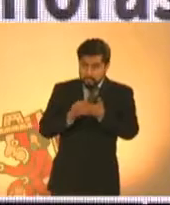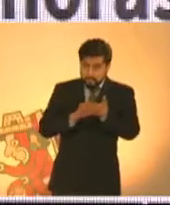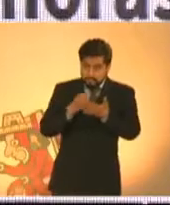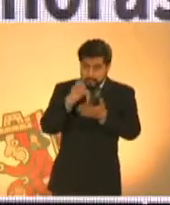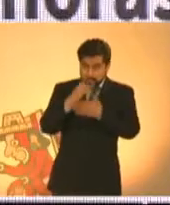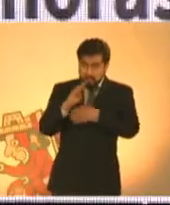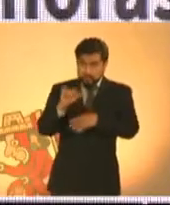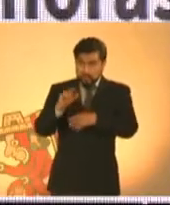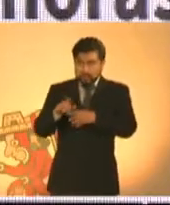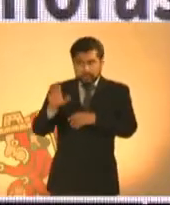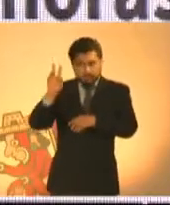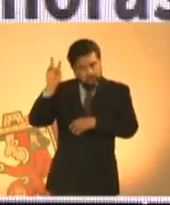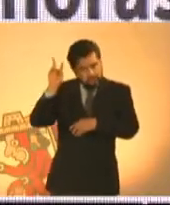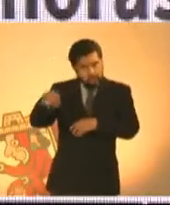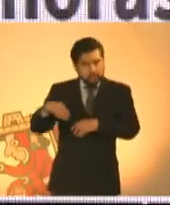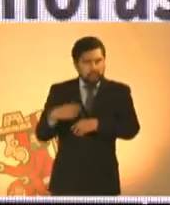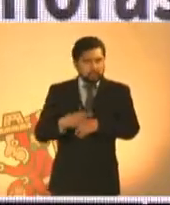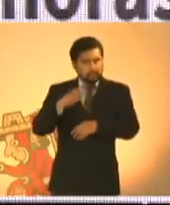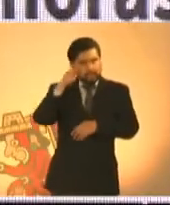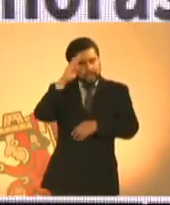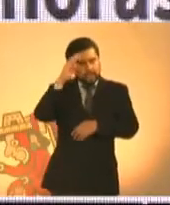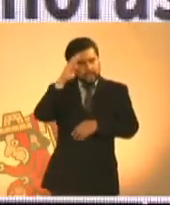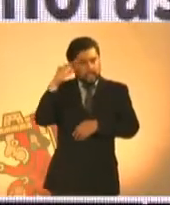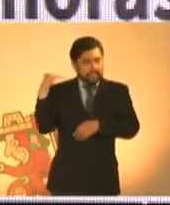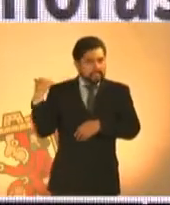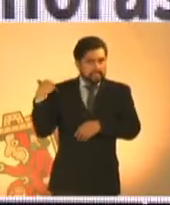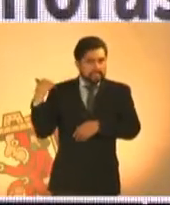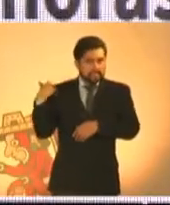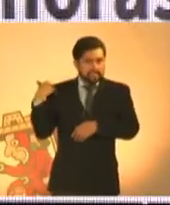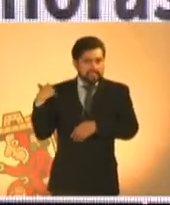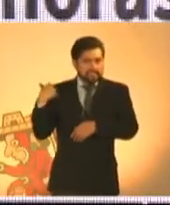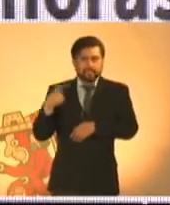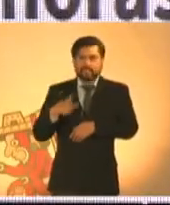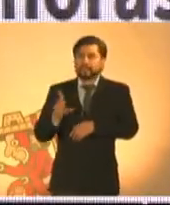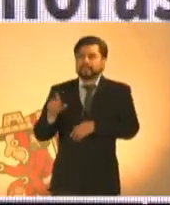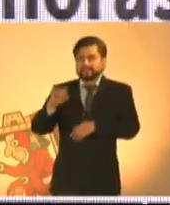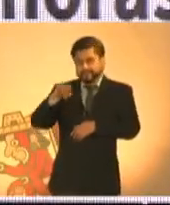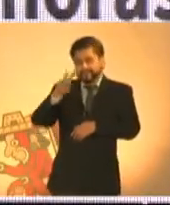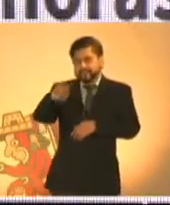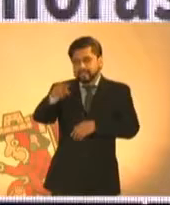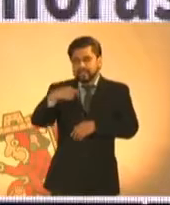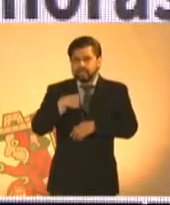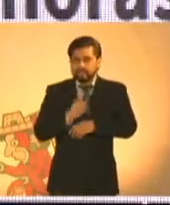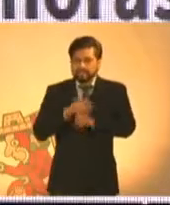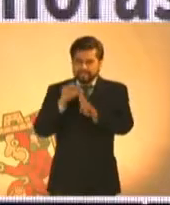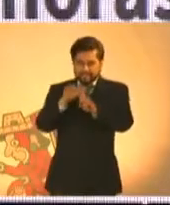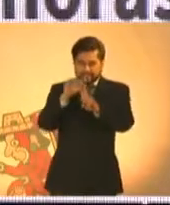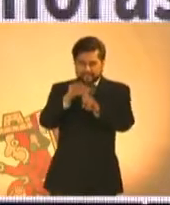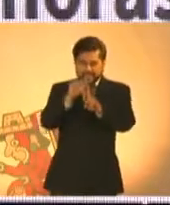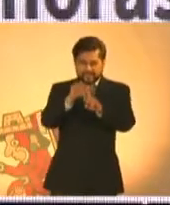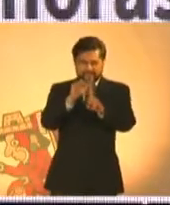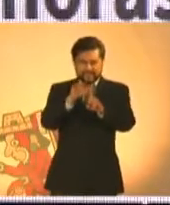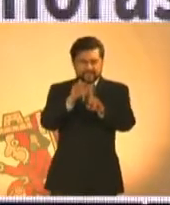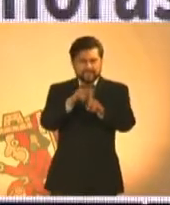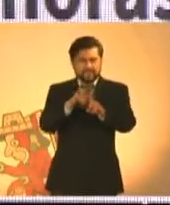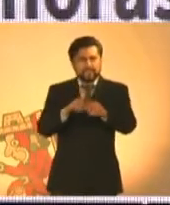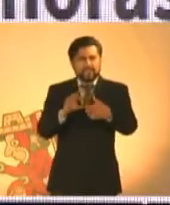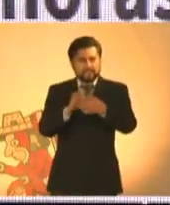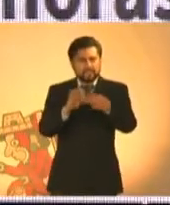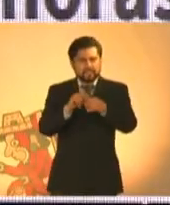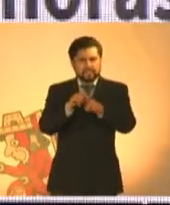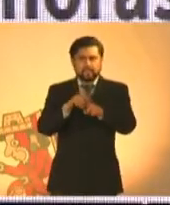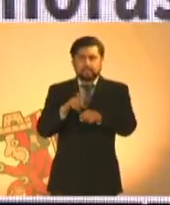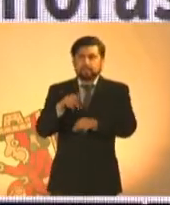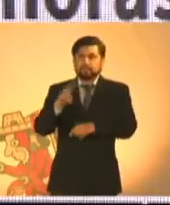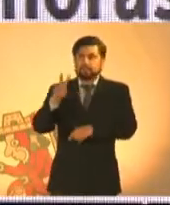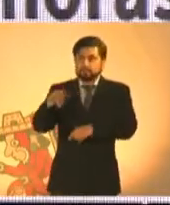saben de qué manera además no saben de qué manera cuando presiona un escritor me dedico horas a darles la la que es un extraordinario